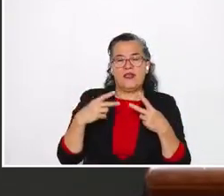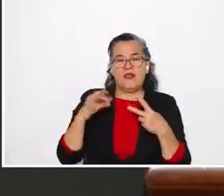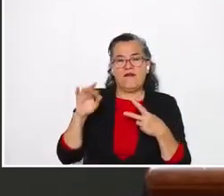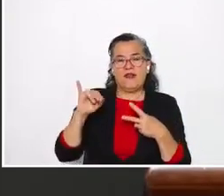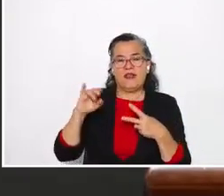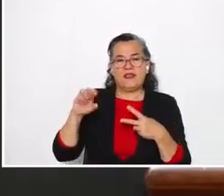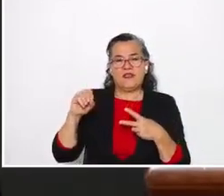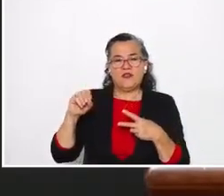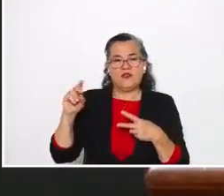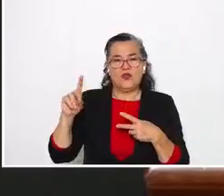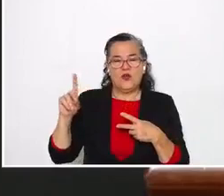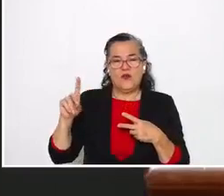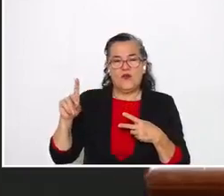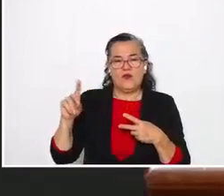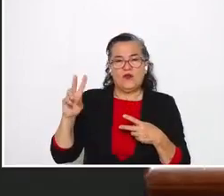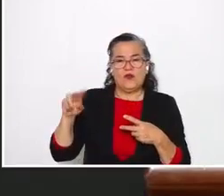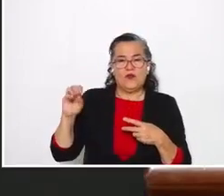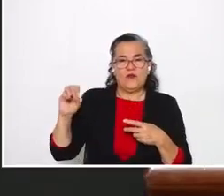gracias.